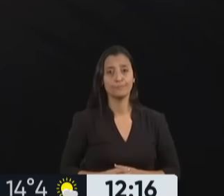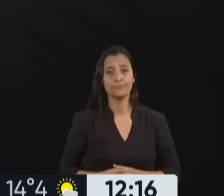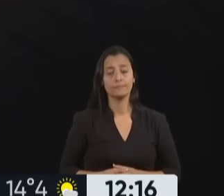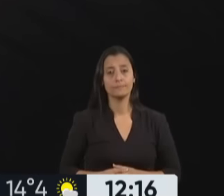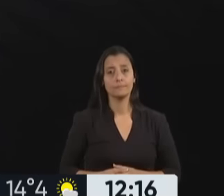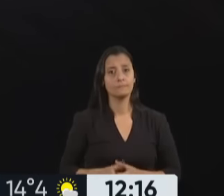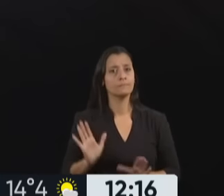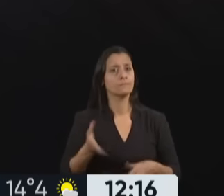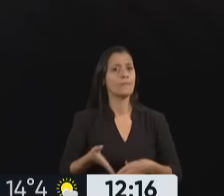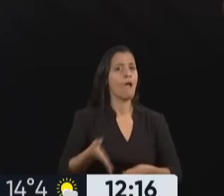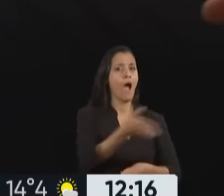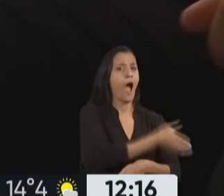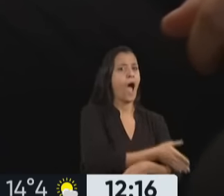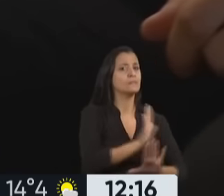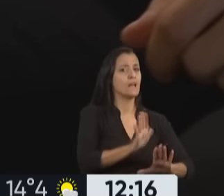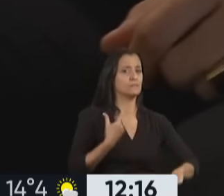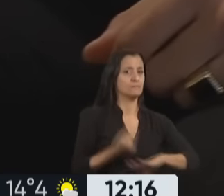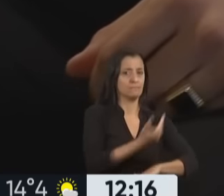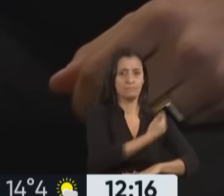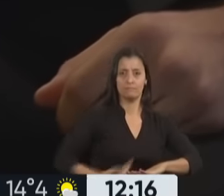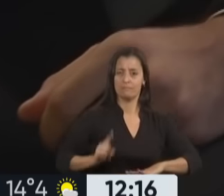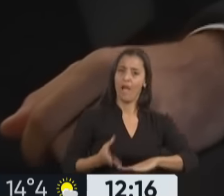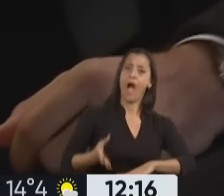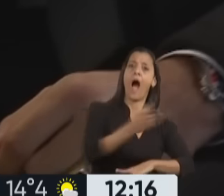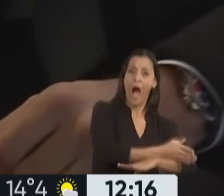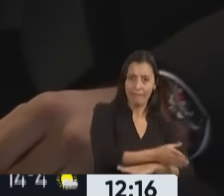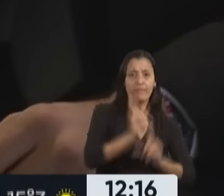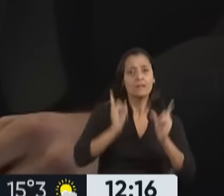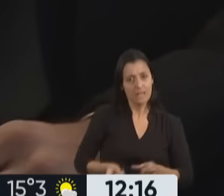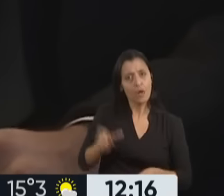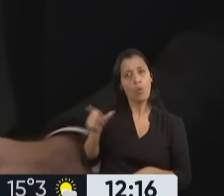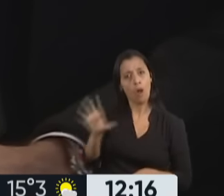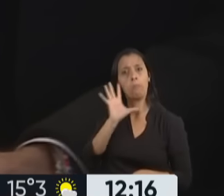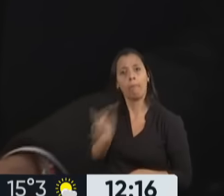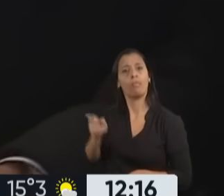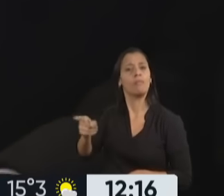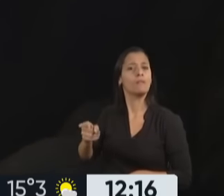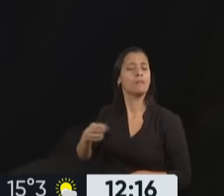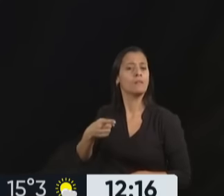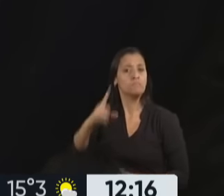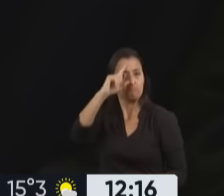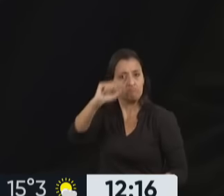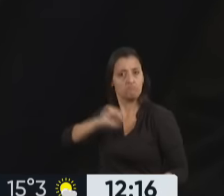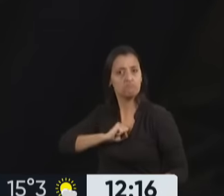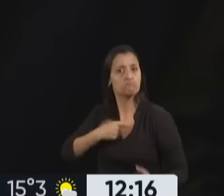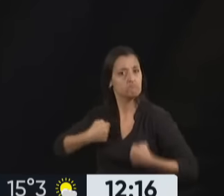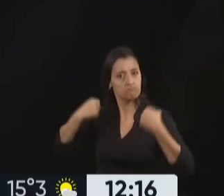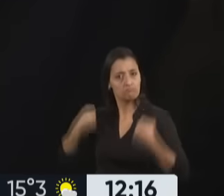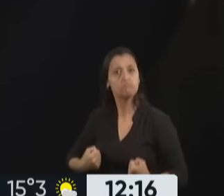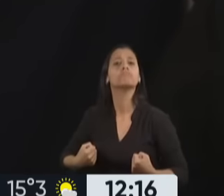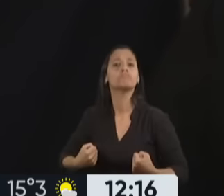aún antes de ser presidente, tuvo la valentía